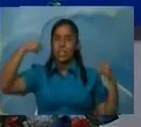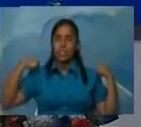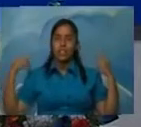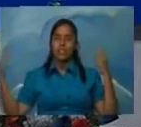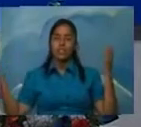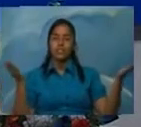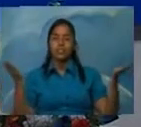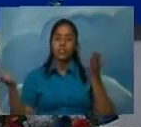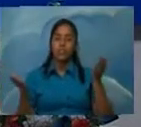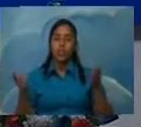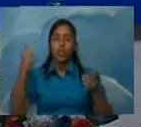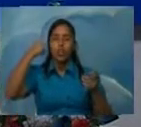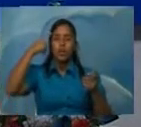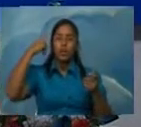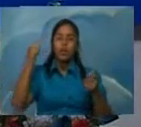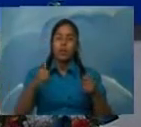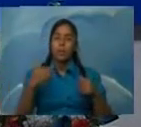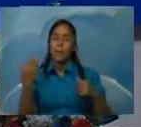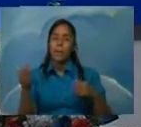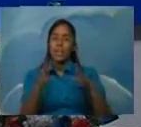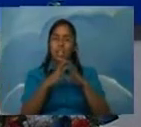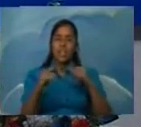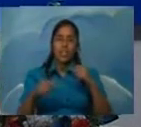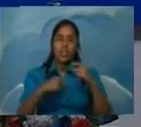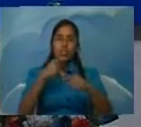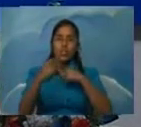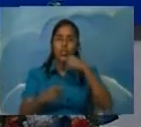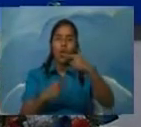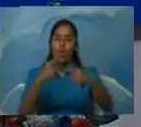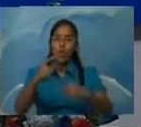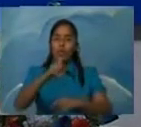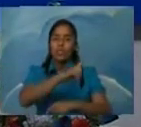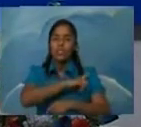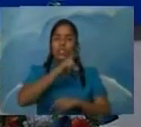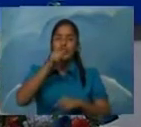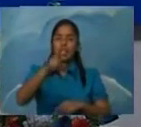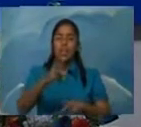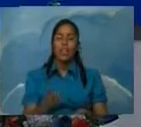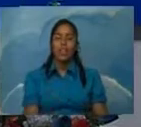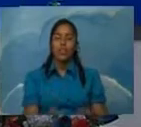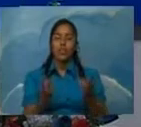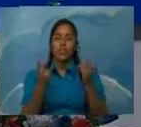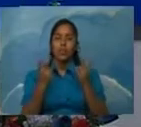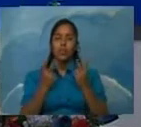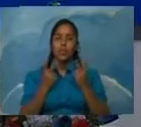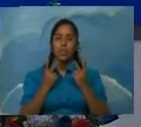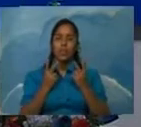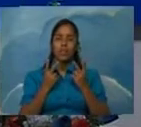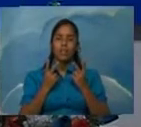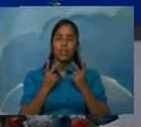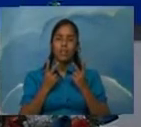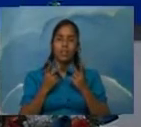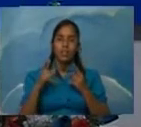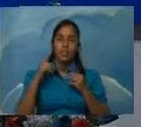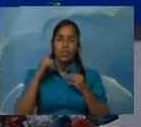tierra de Egipto. Para que todos los días de tu vida. Para que todos los días de tu vida.